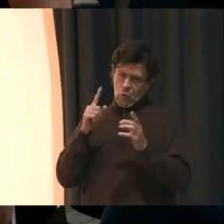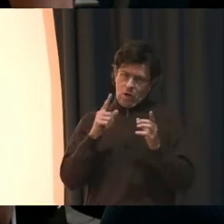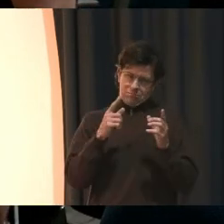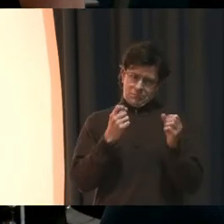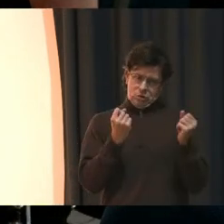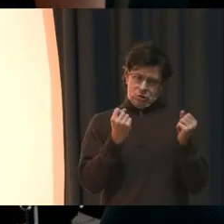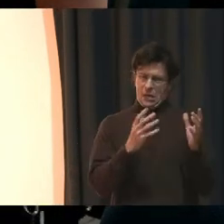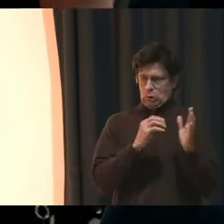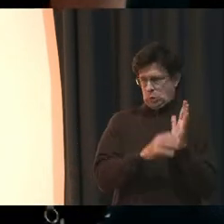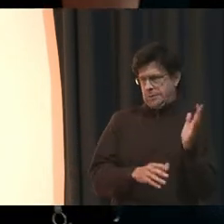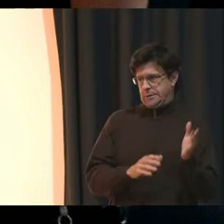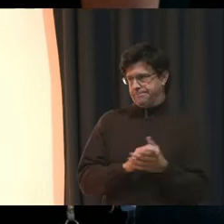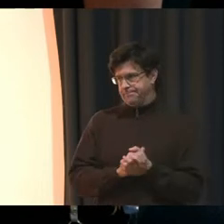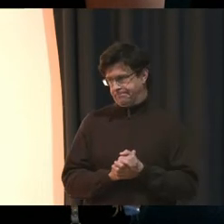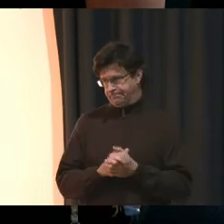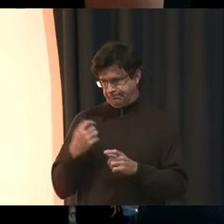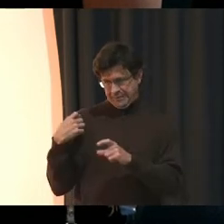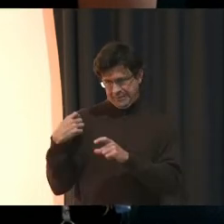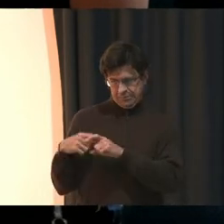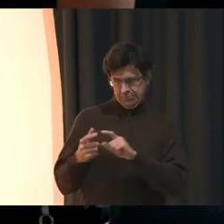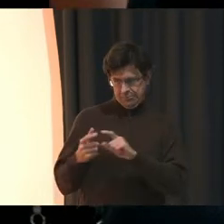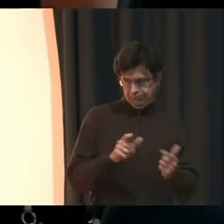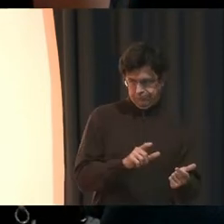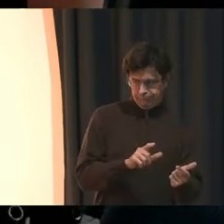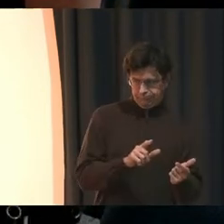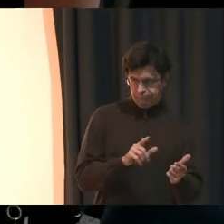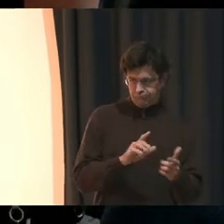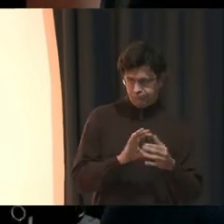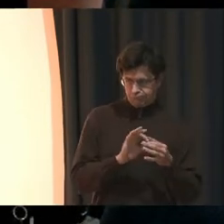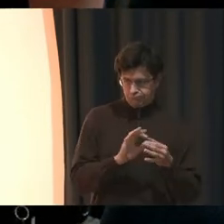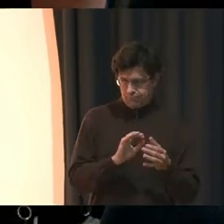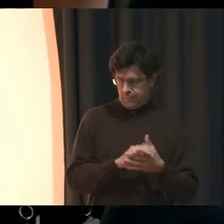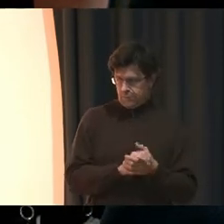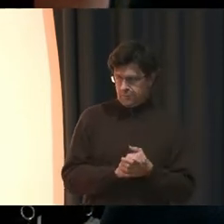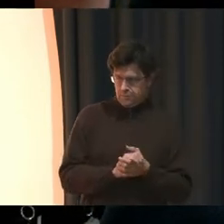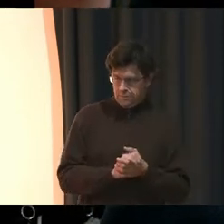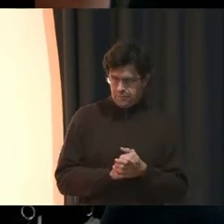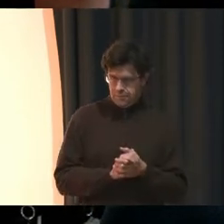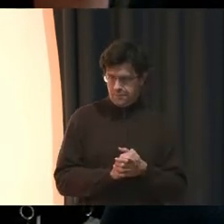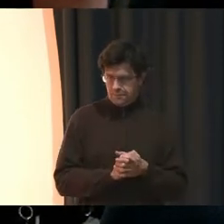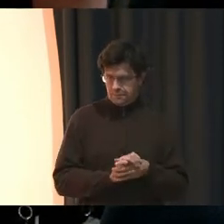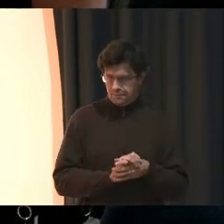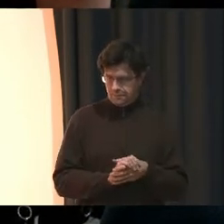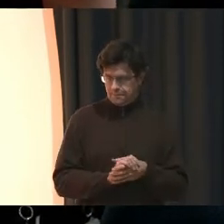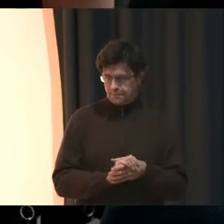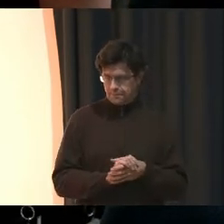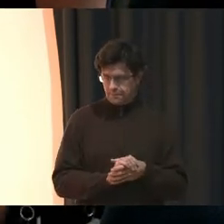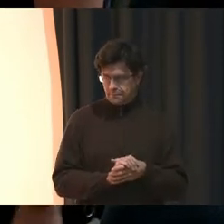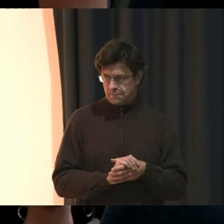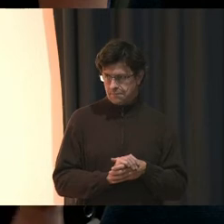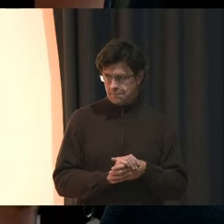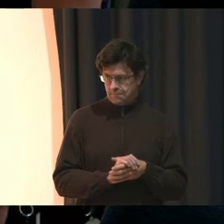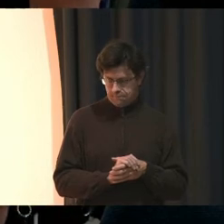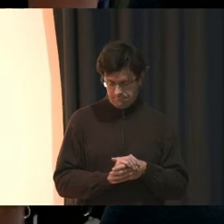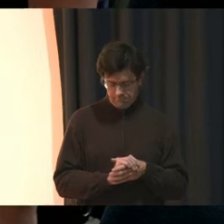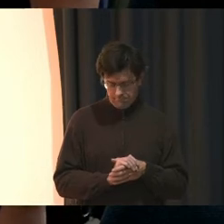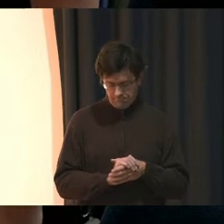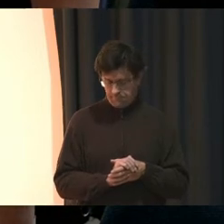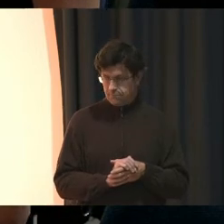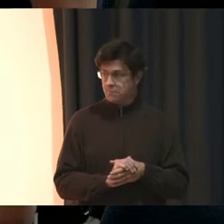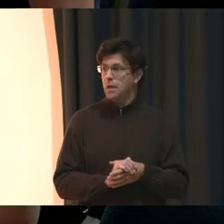Y necesitamos maestros y más empleados en esta escuela de emergencia. En ese estado.